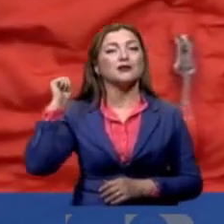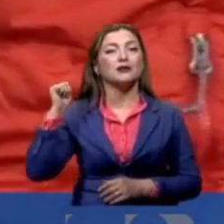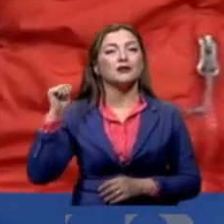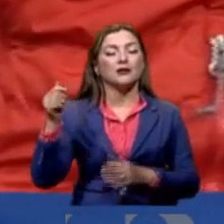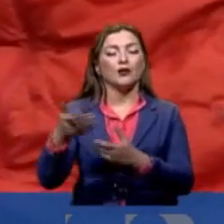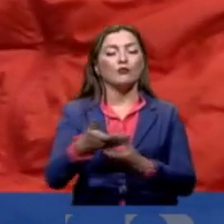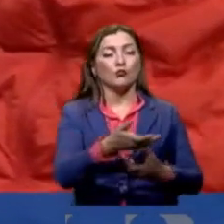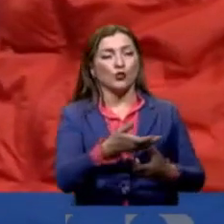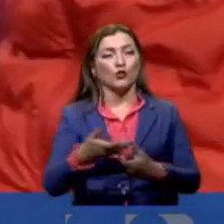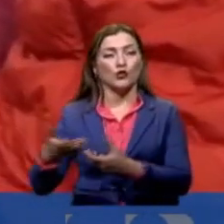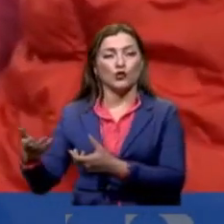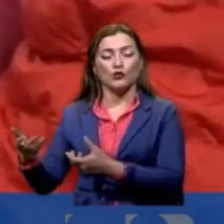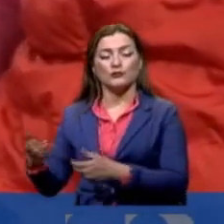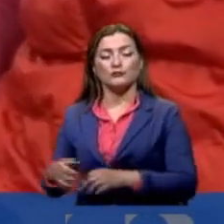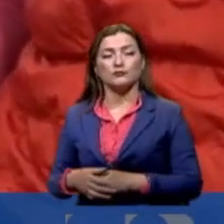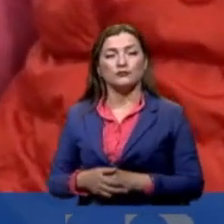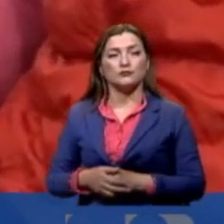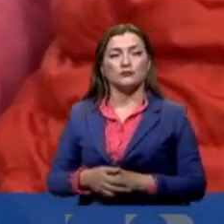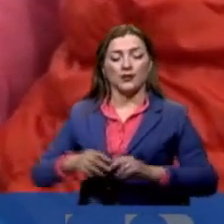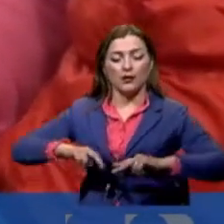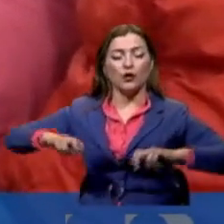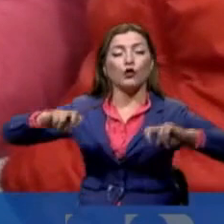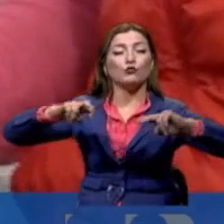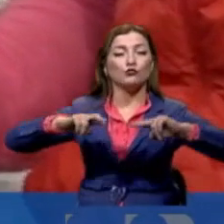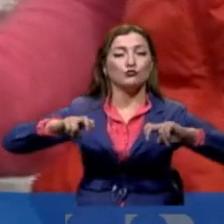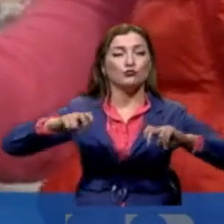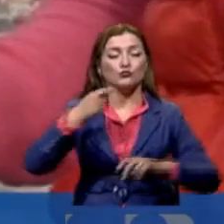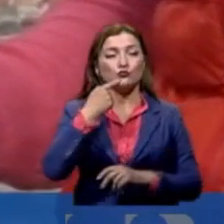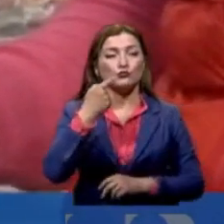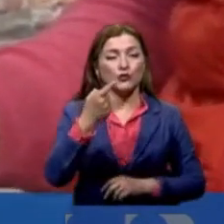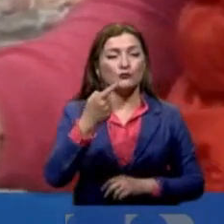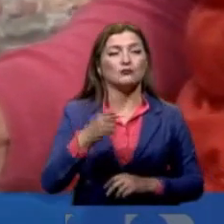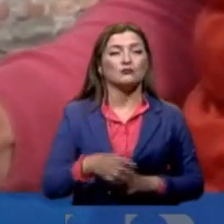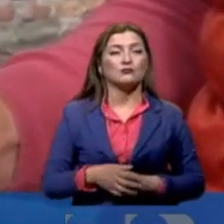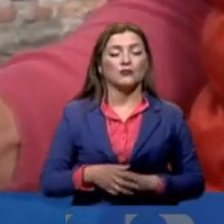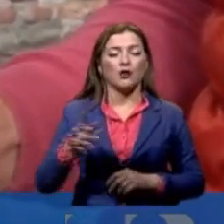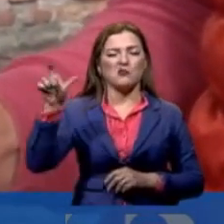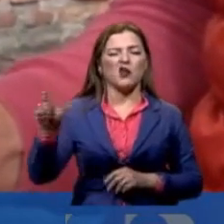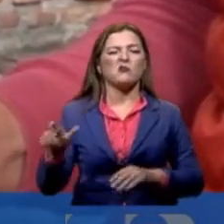personal del Cuerpo de Bomberos de investigación dijo que podría ser